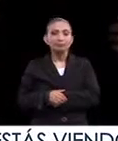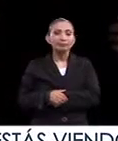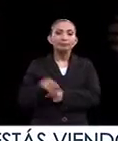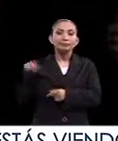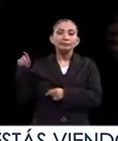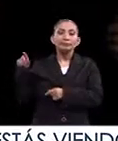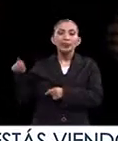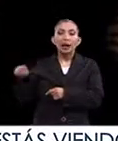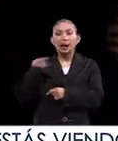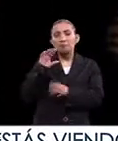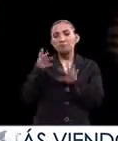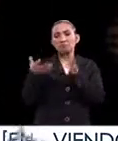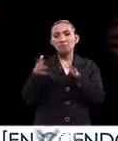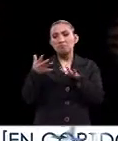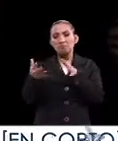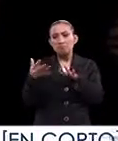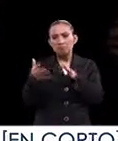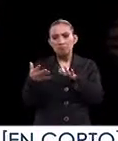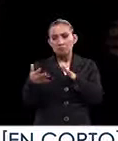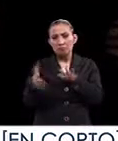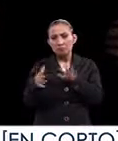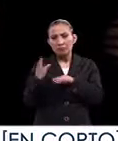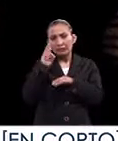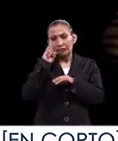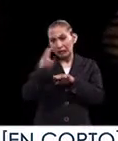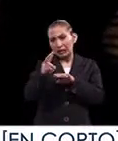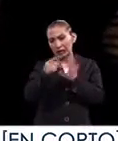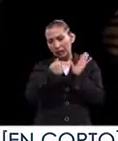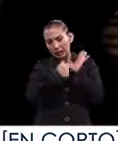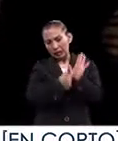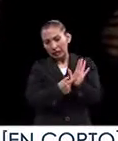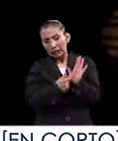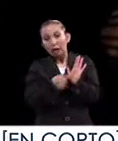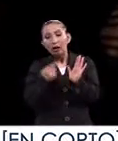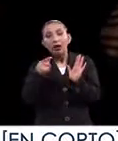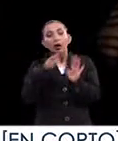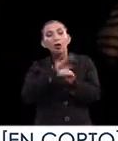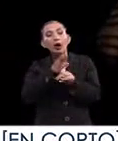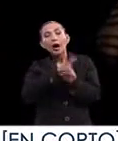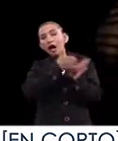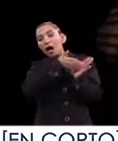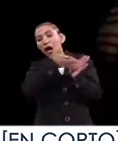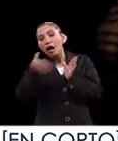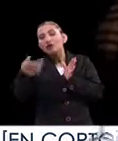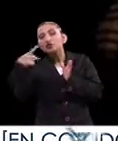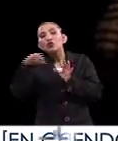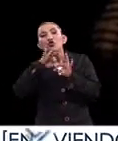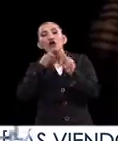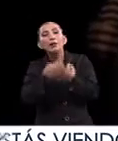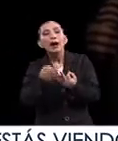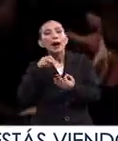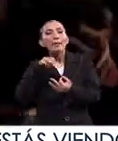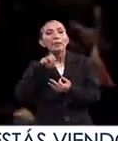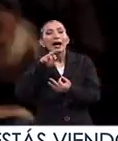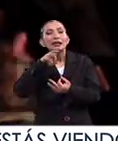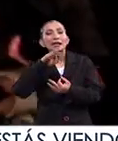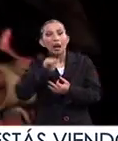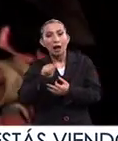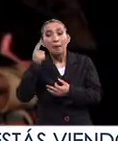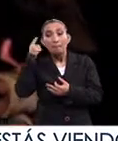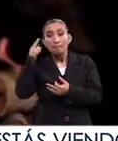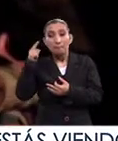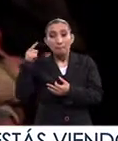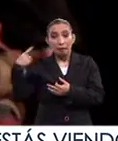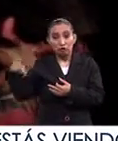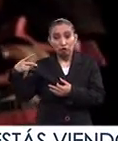donde más o menos se ilustra cuál es la técnica de María Sabina